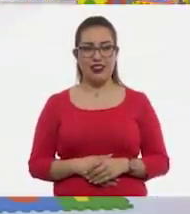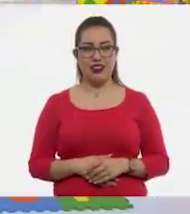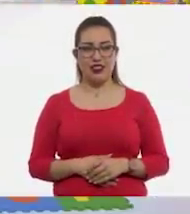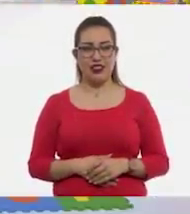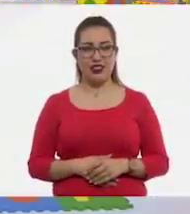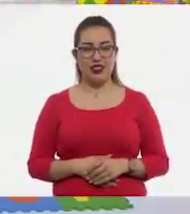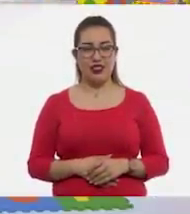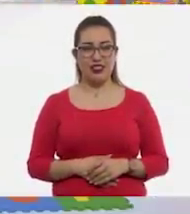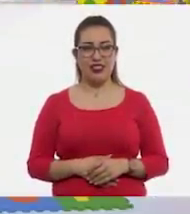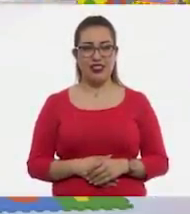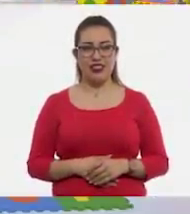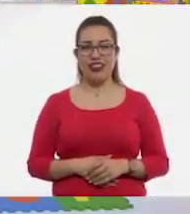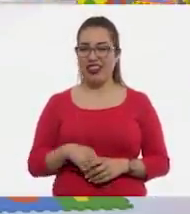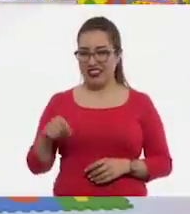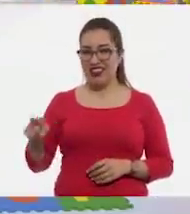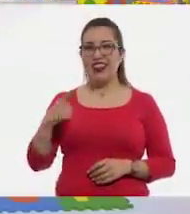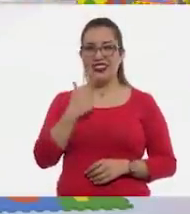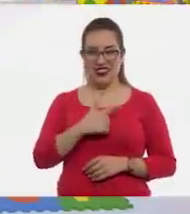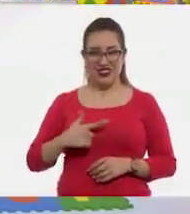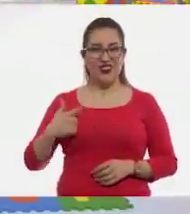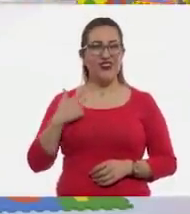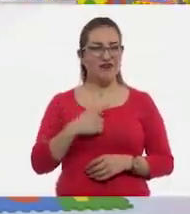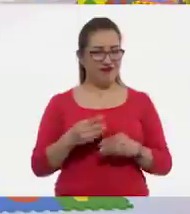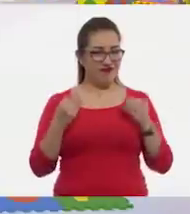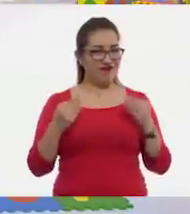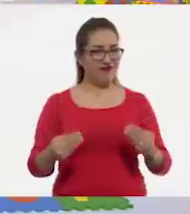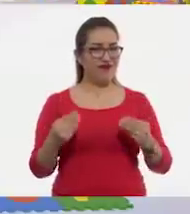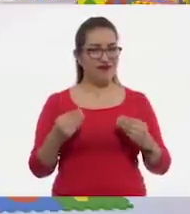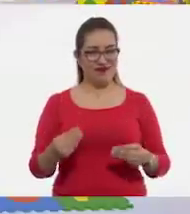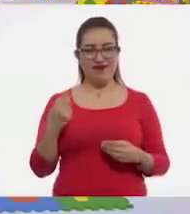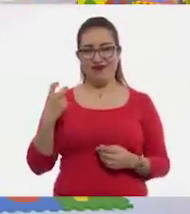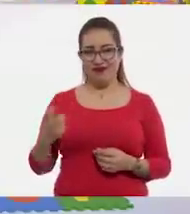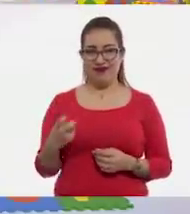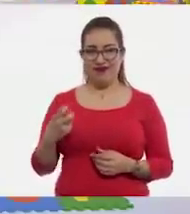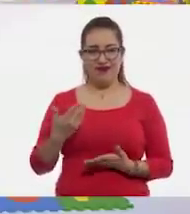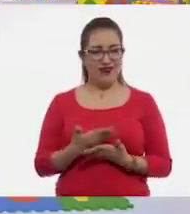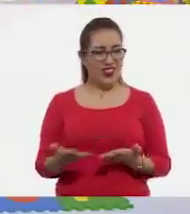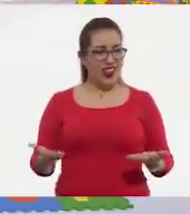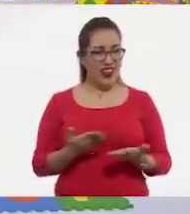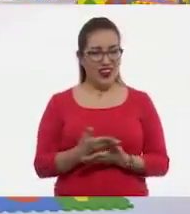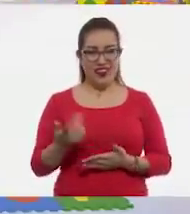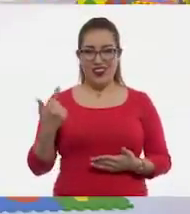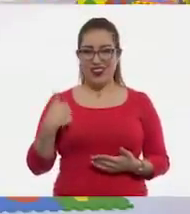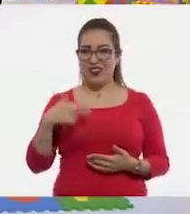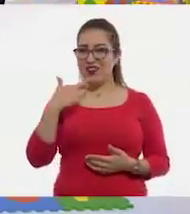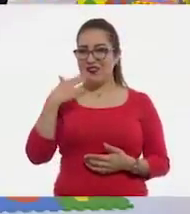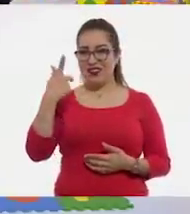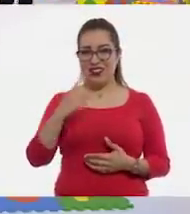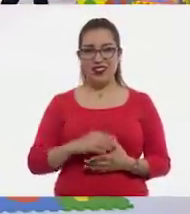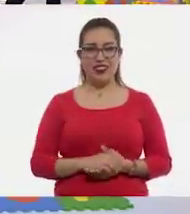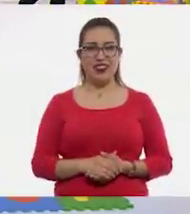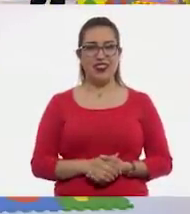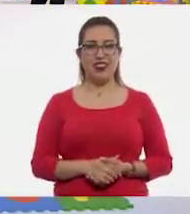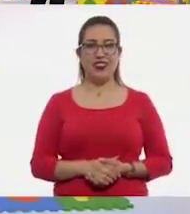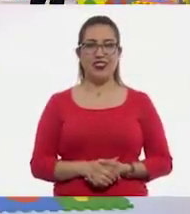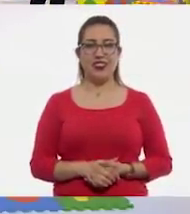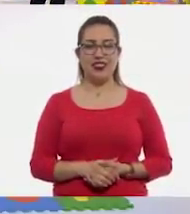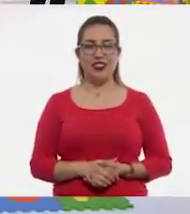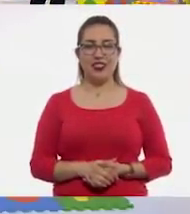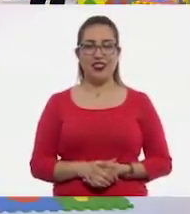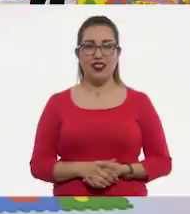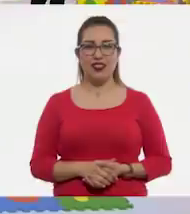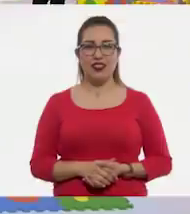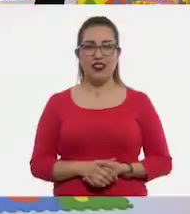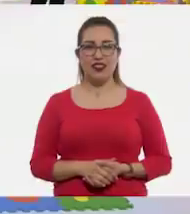Oye, sí, esto me está gustando mucho. Ahora sí traigo renovados bríos. Sí, ya me di cuenta. Bueno,